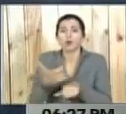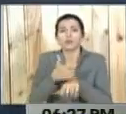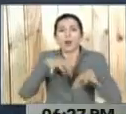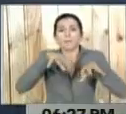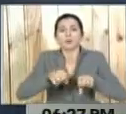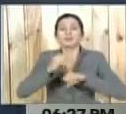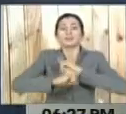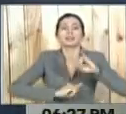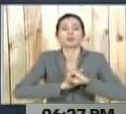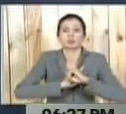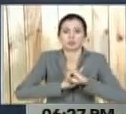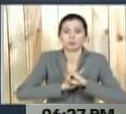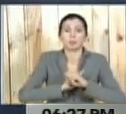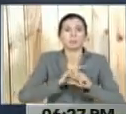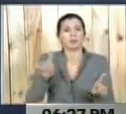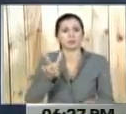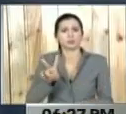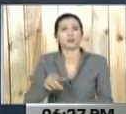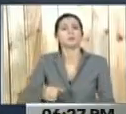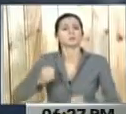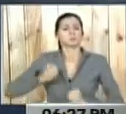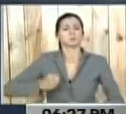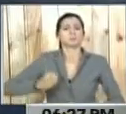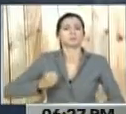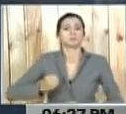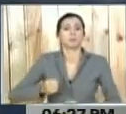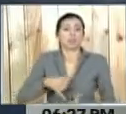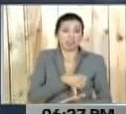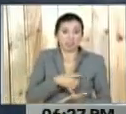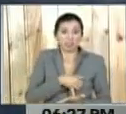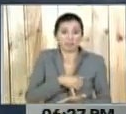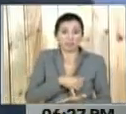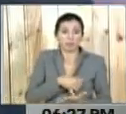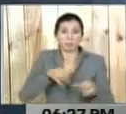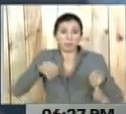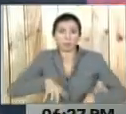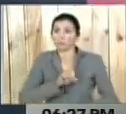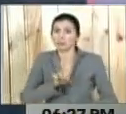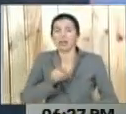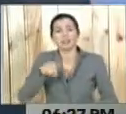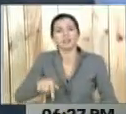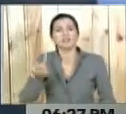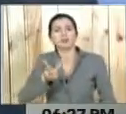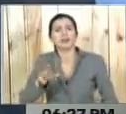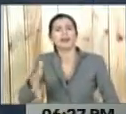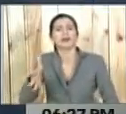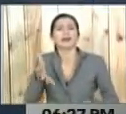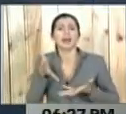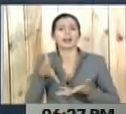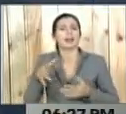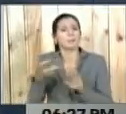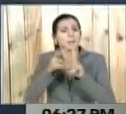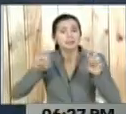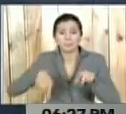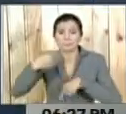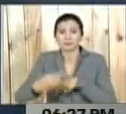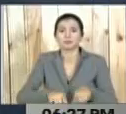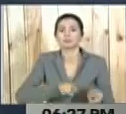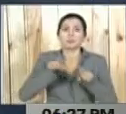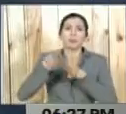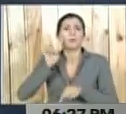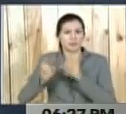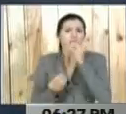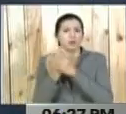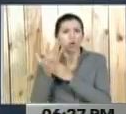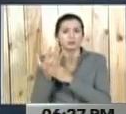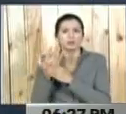internacional. Pero Venezuela es un pueblo indoblegable. En Venezuela reinará la paz. En Venezuela mañana se va a tomar Miraflores. Claro que